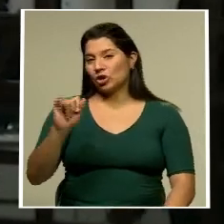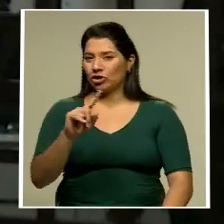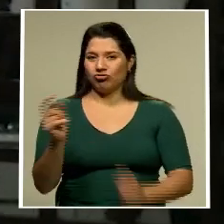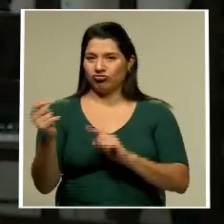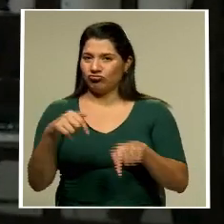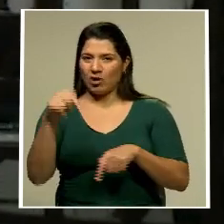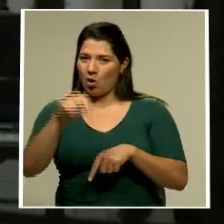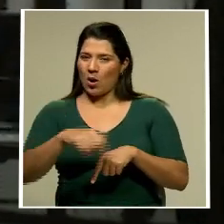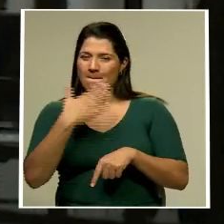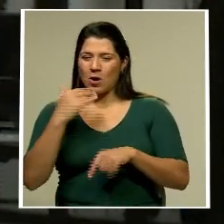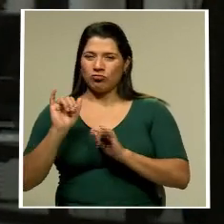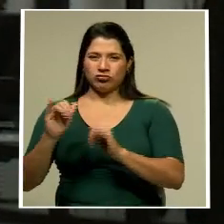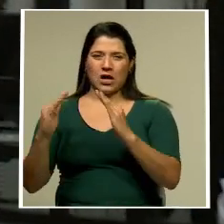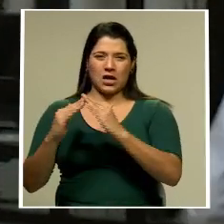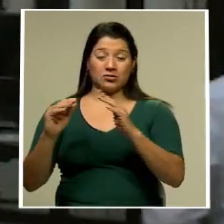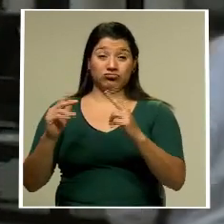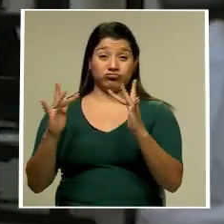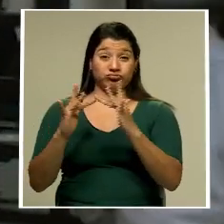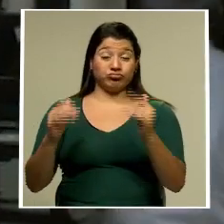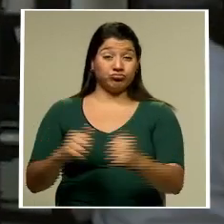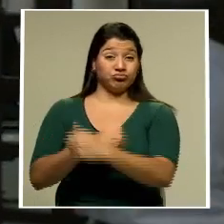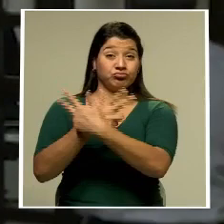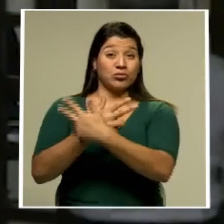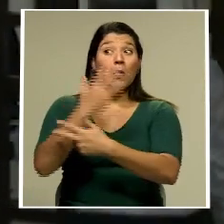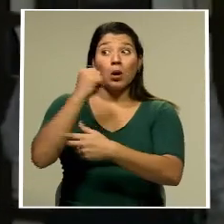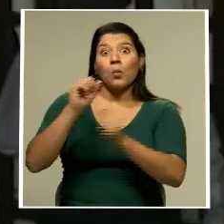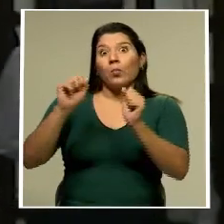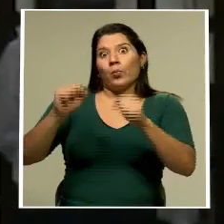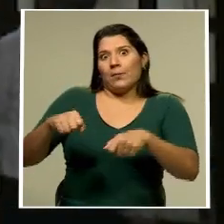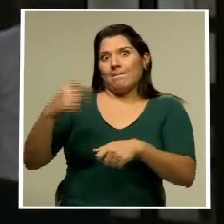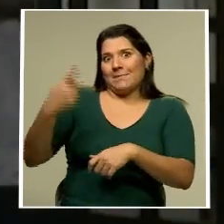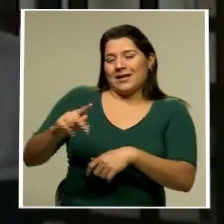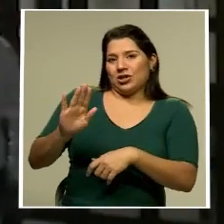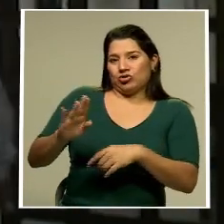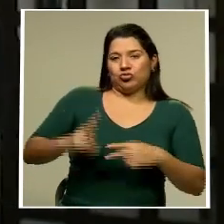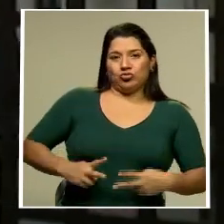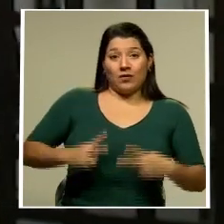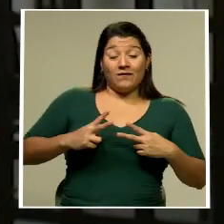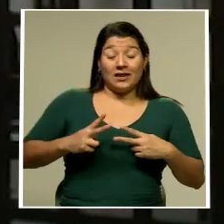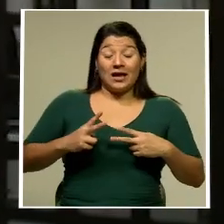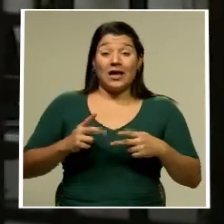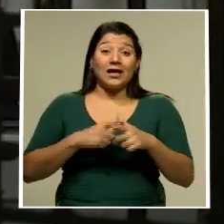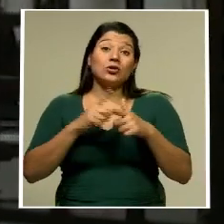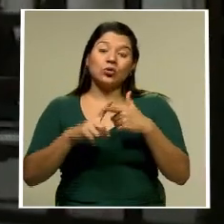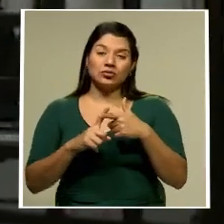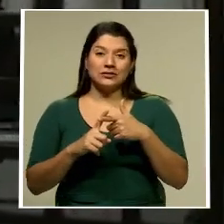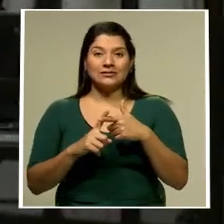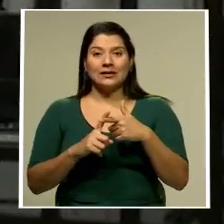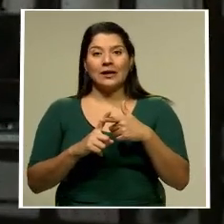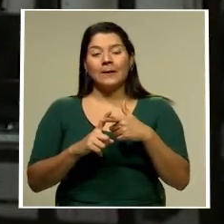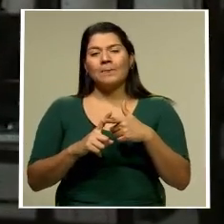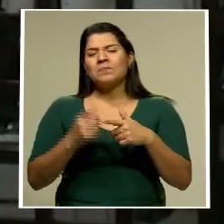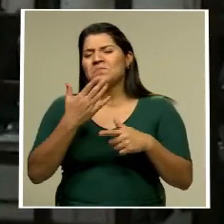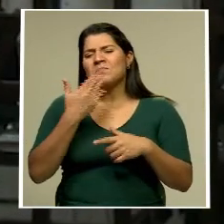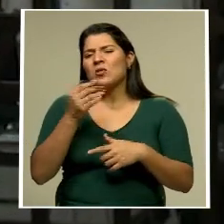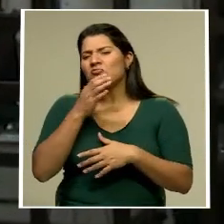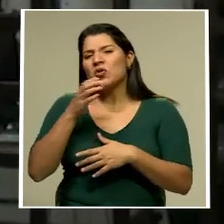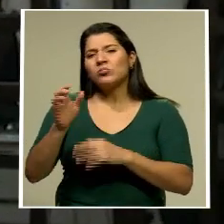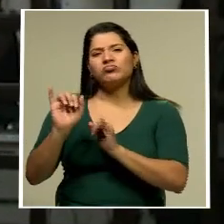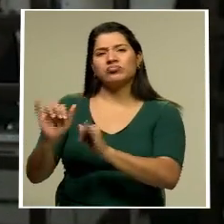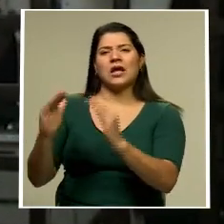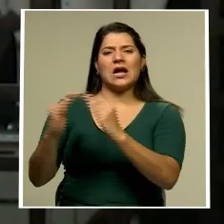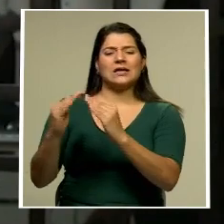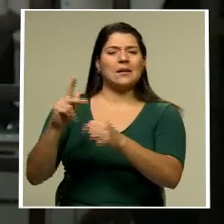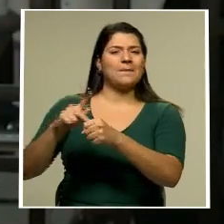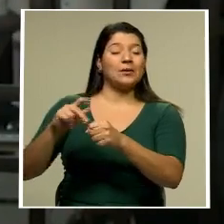que podría ponerse en peligro su integridad física y como consecuencia de eso le recomendamos mejor que participara por